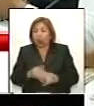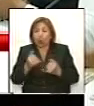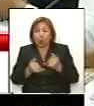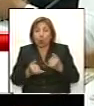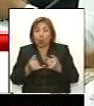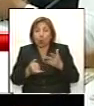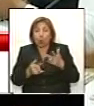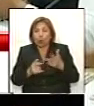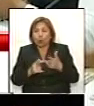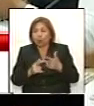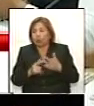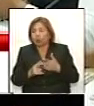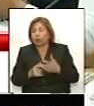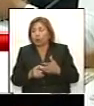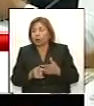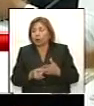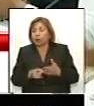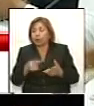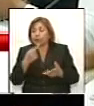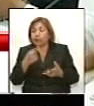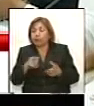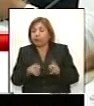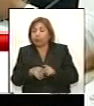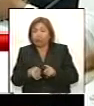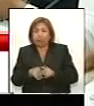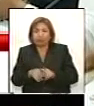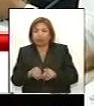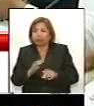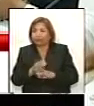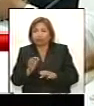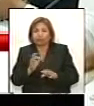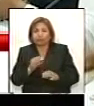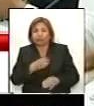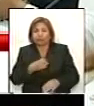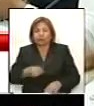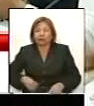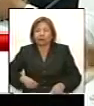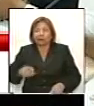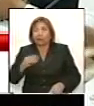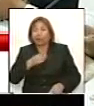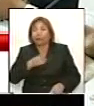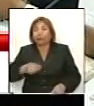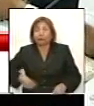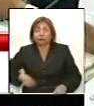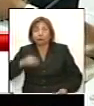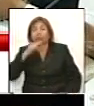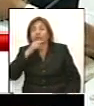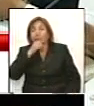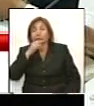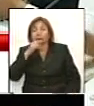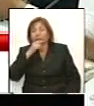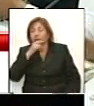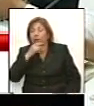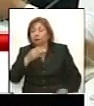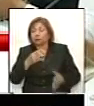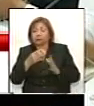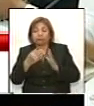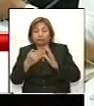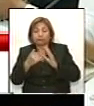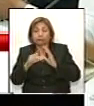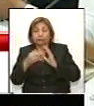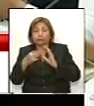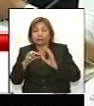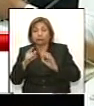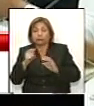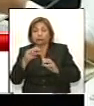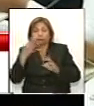punto que queríamos comentar, que también hemos cursado en este caso, no para el Ministerio del Interior, sino para el Ministerio de la Mujer, son los alcances de la plataforma No al